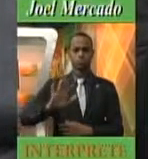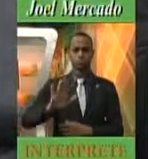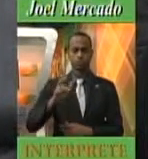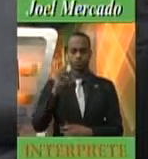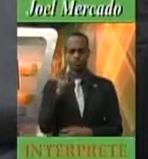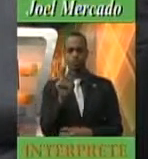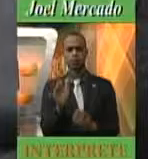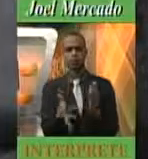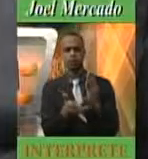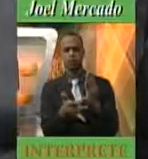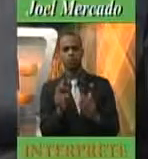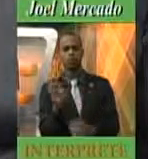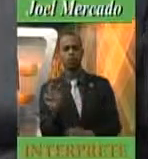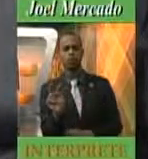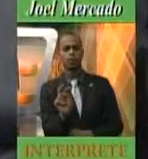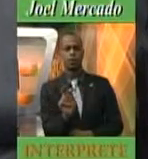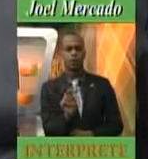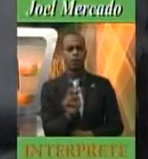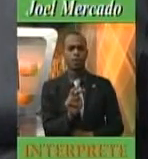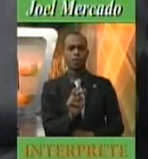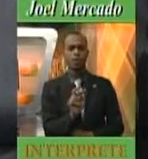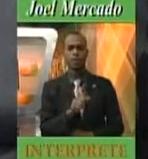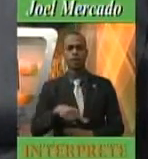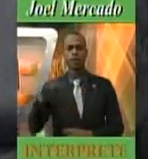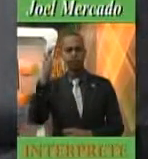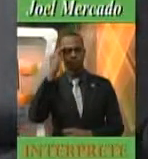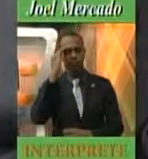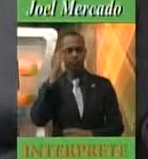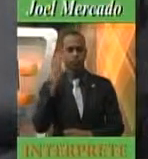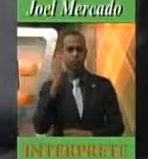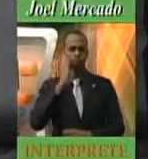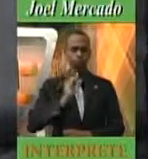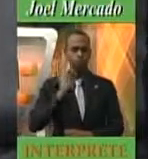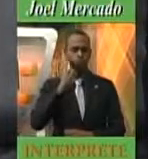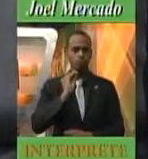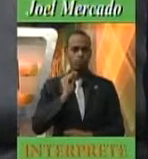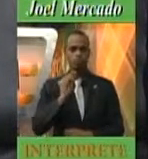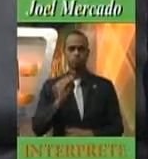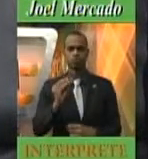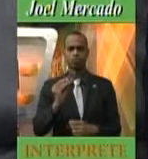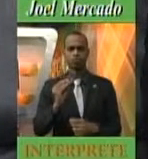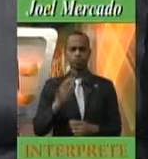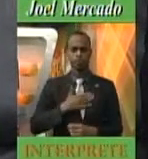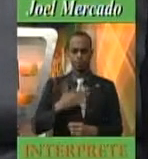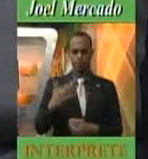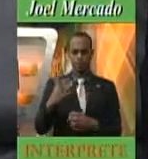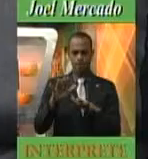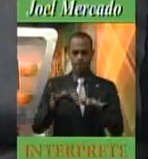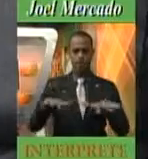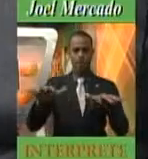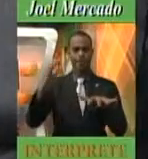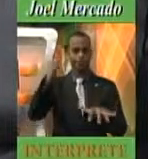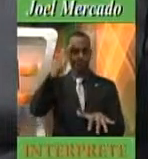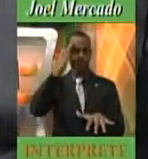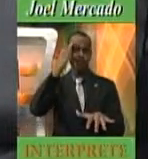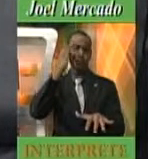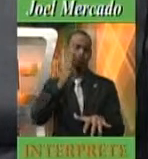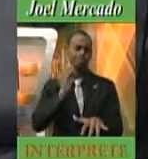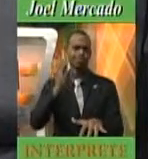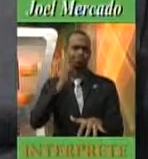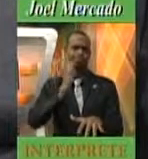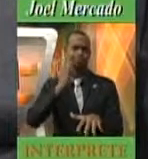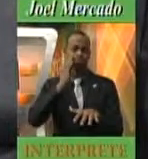técnico. Estoy viendo la conciencia técnica profesional con relación a mi área, porque lo que me estaba